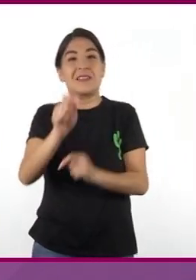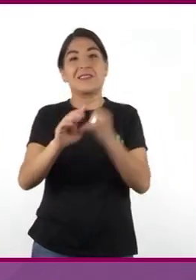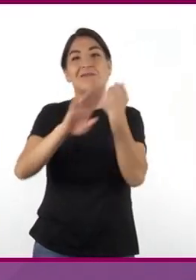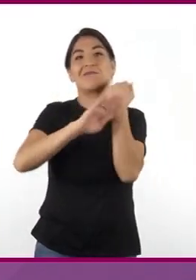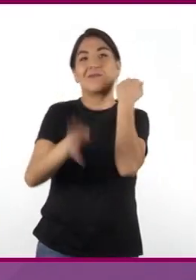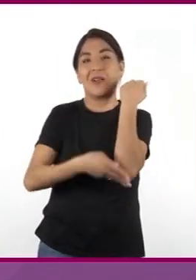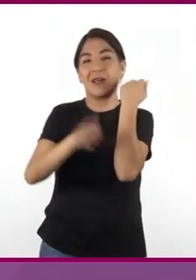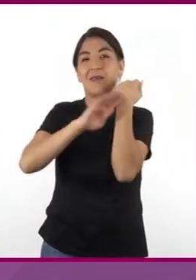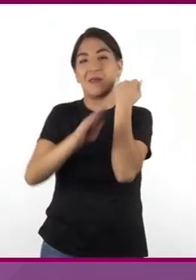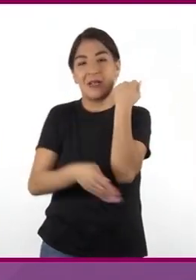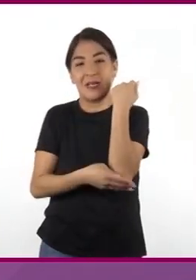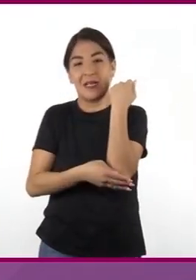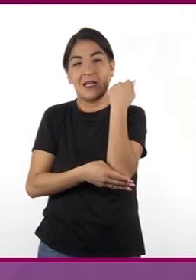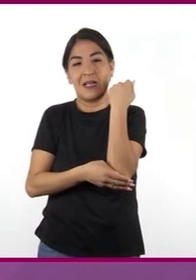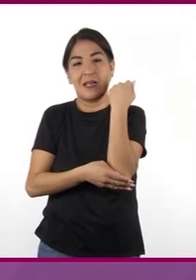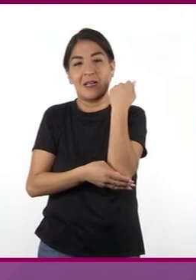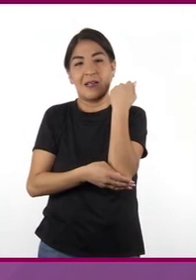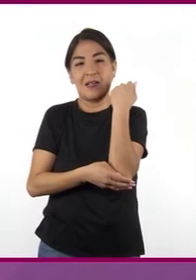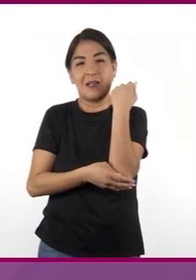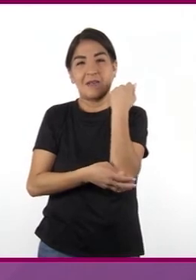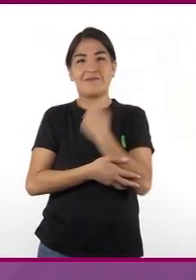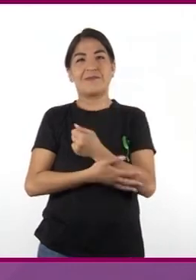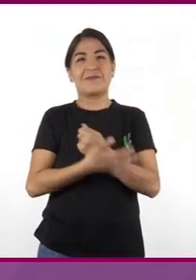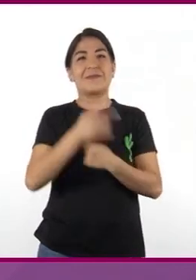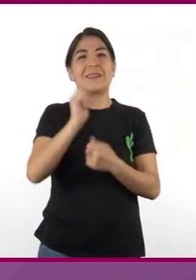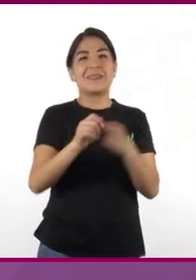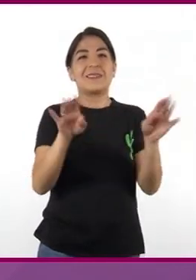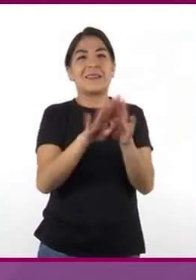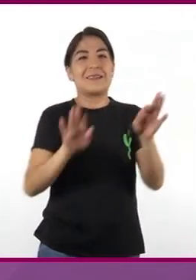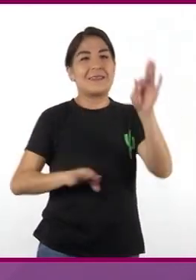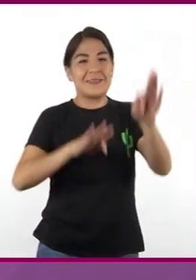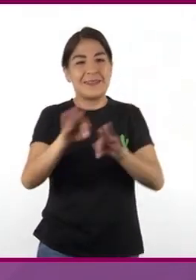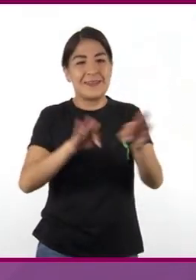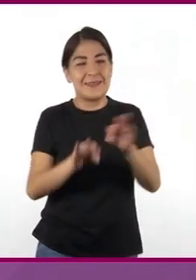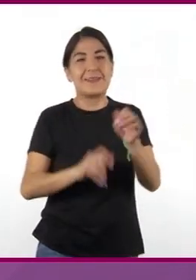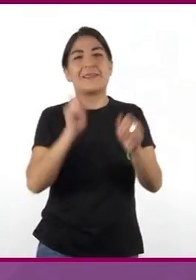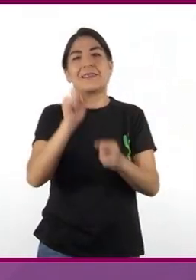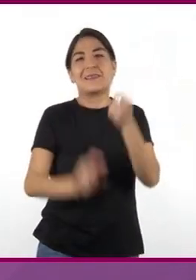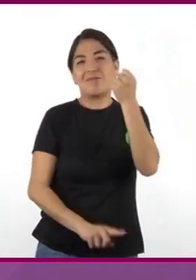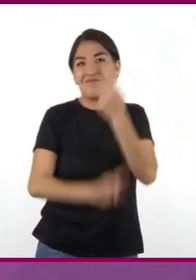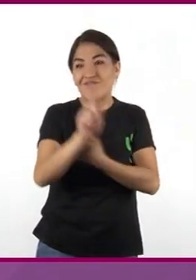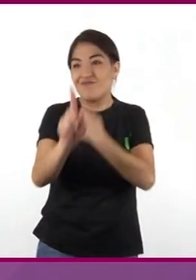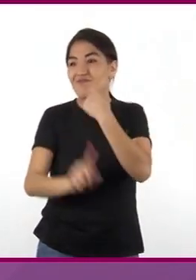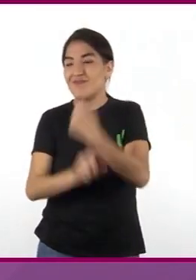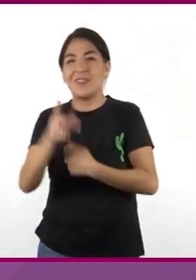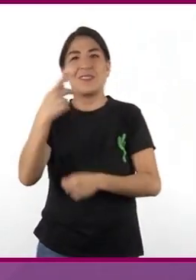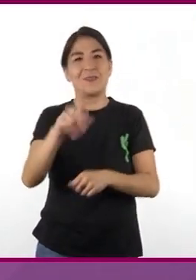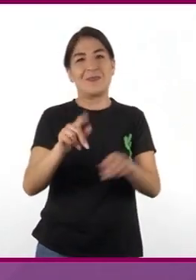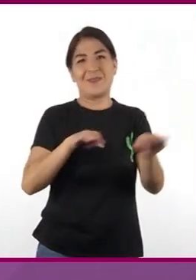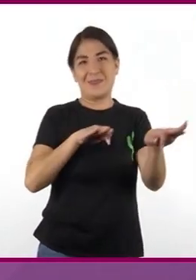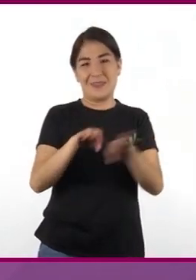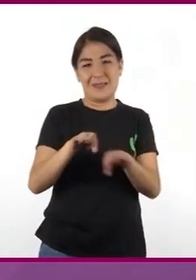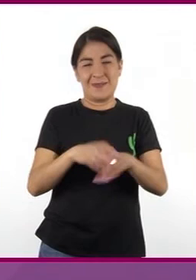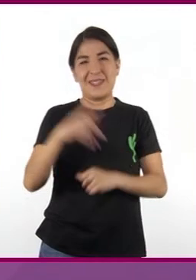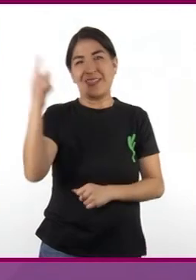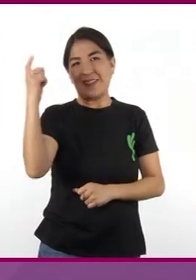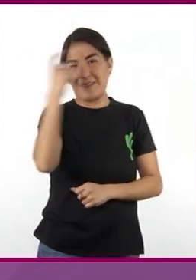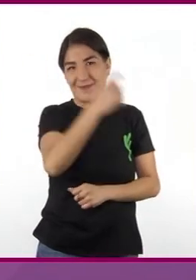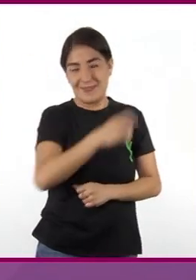su profesión de monja. Finalmente, nos informa que sus versos salen a luz por obedecer un